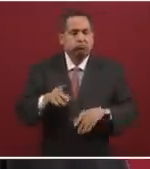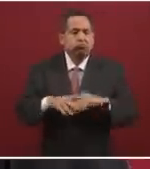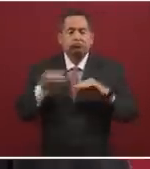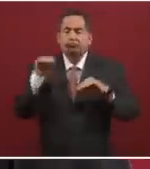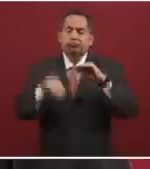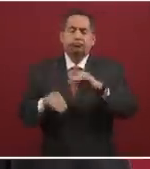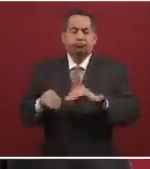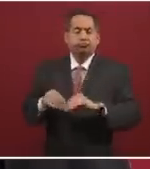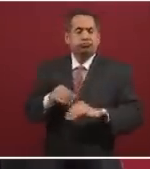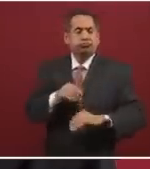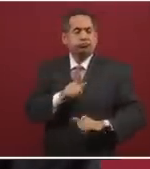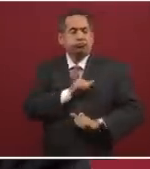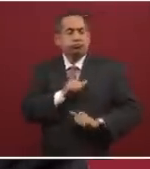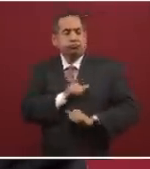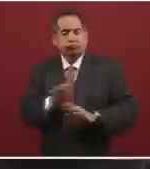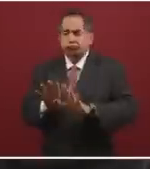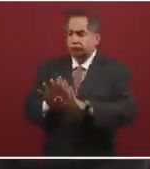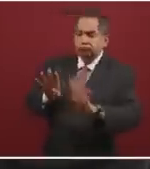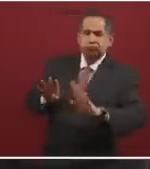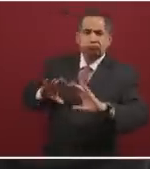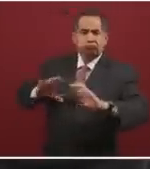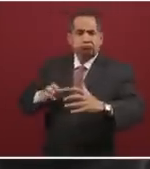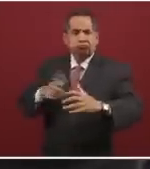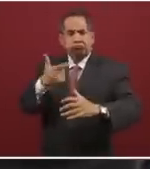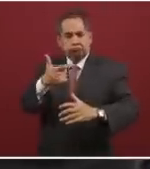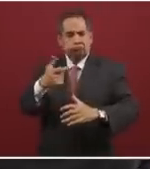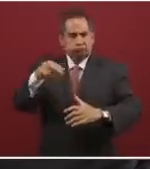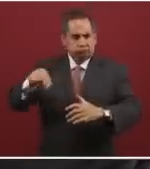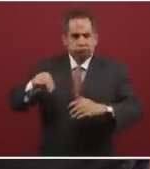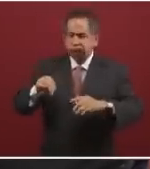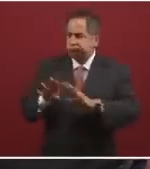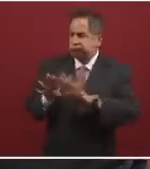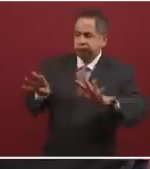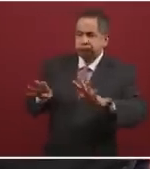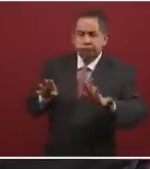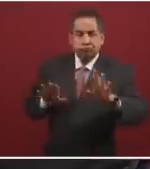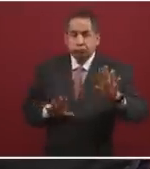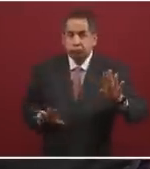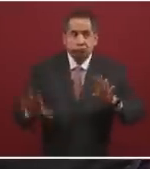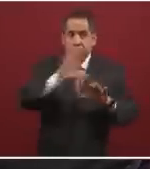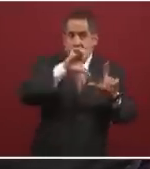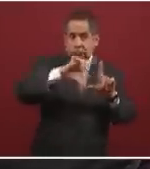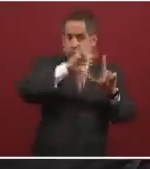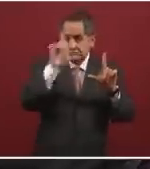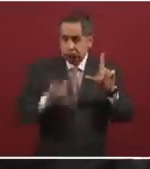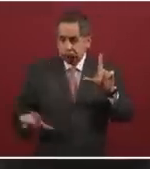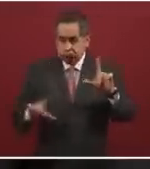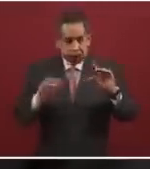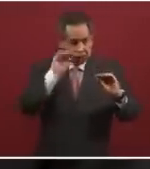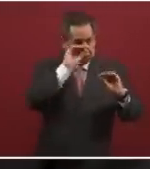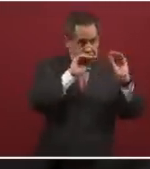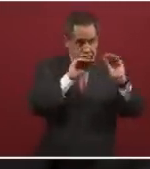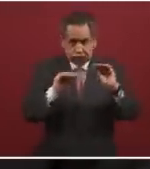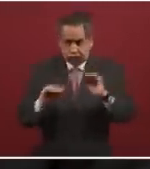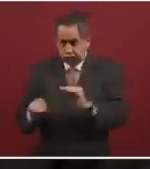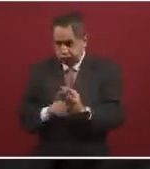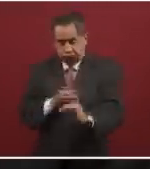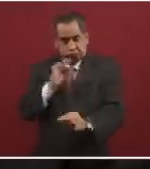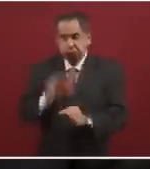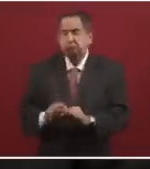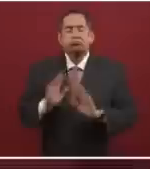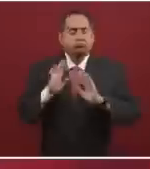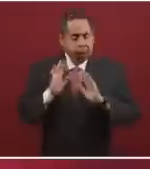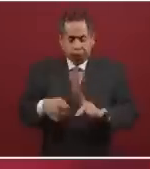elementos organizados por todo el país. Entonces, eso ya se